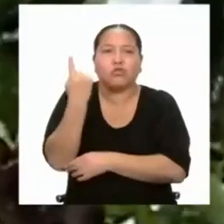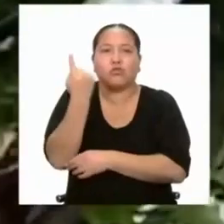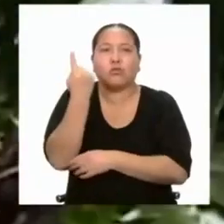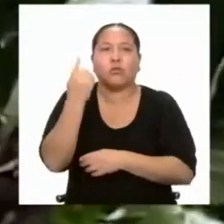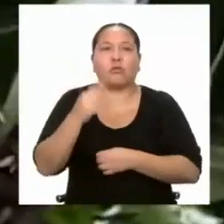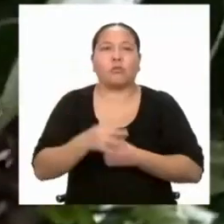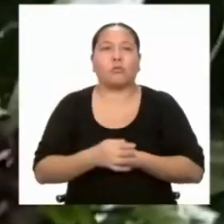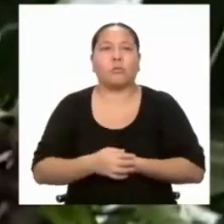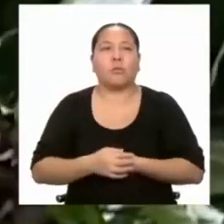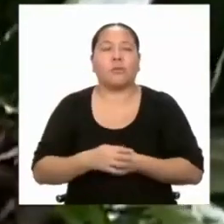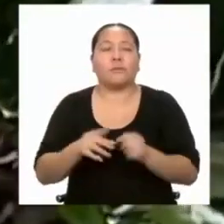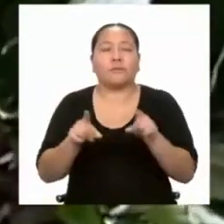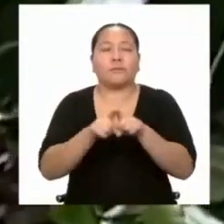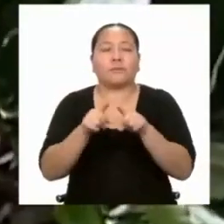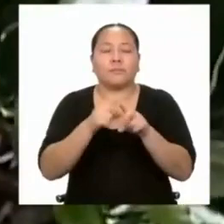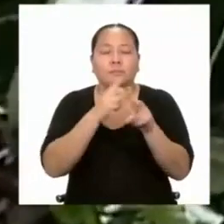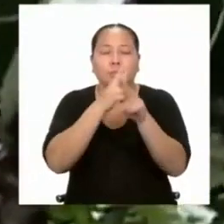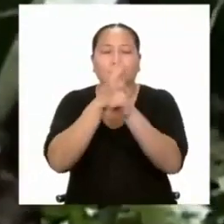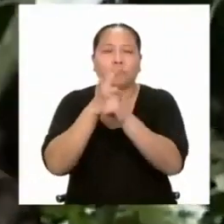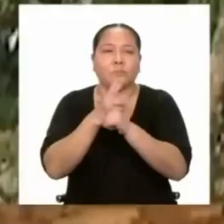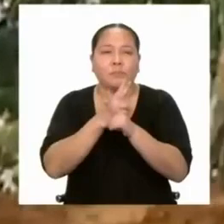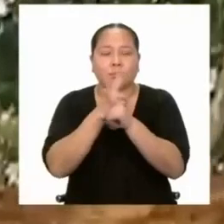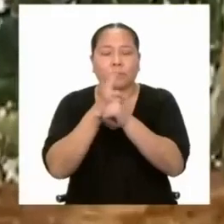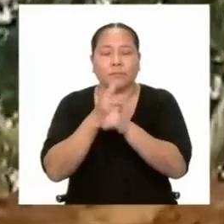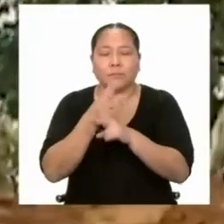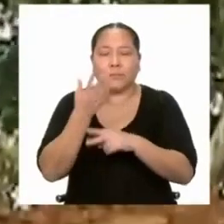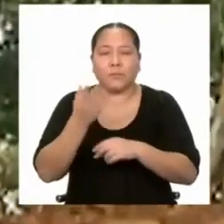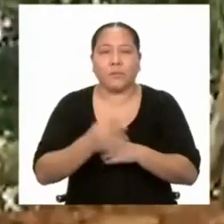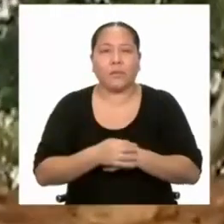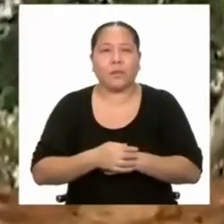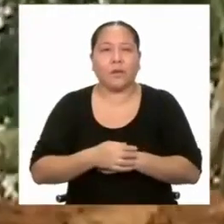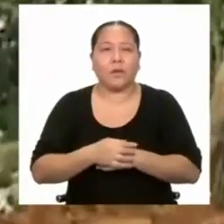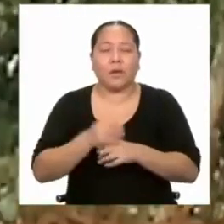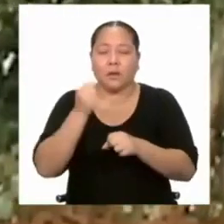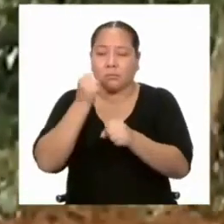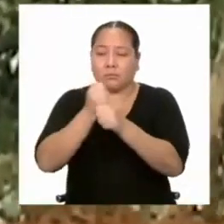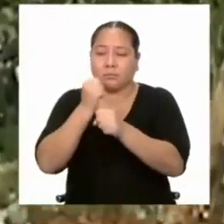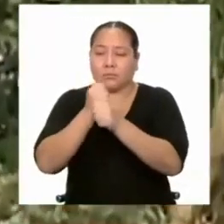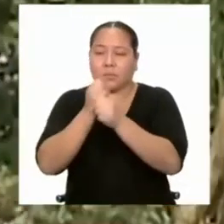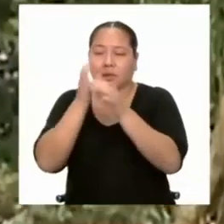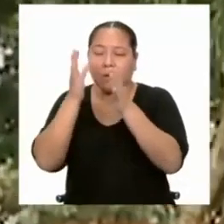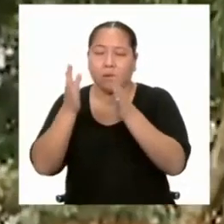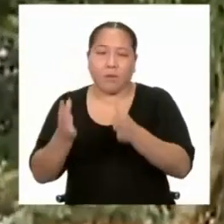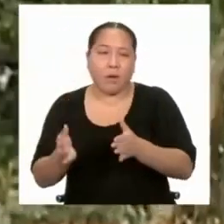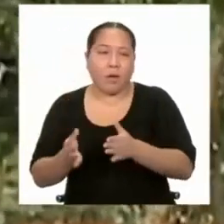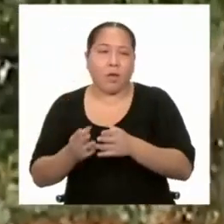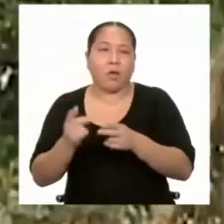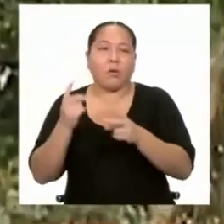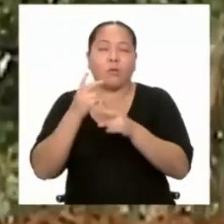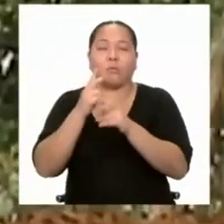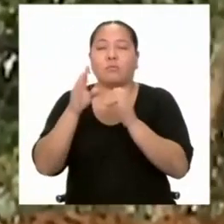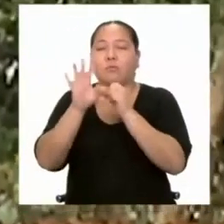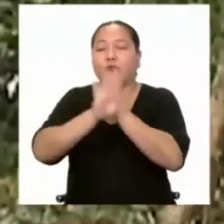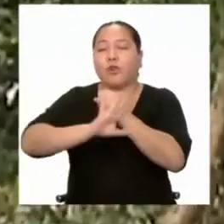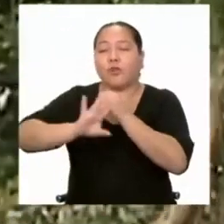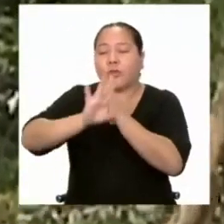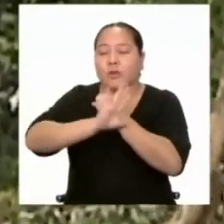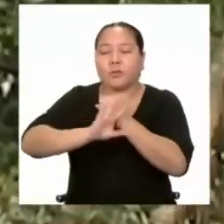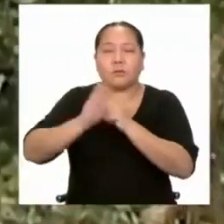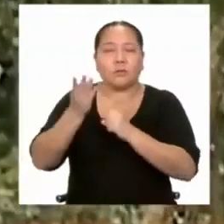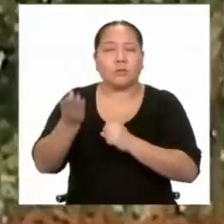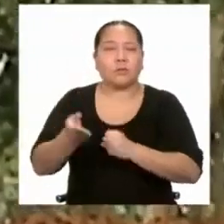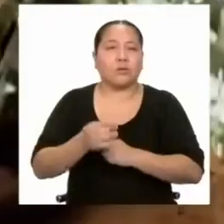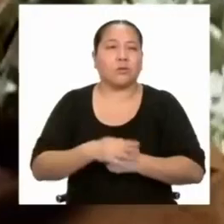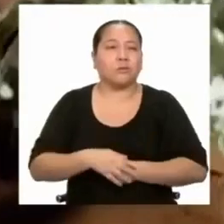También hay que tener cuidado con los trabajadores desde el punto de vista de seguridad.